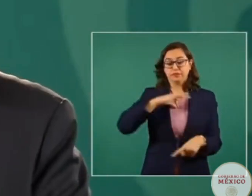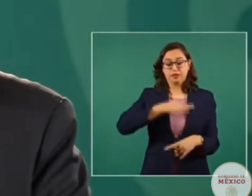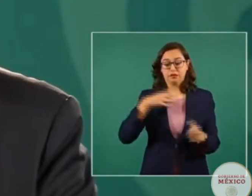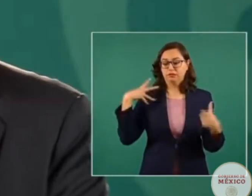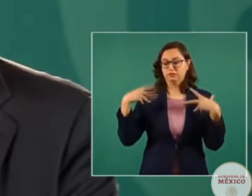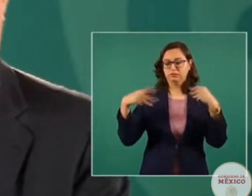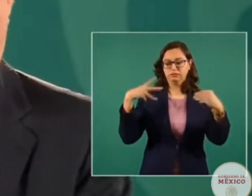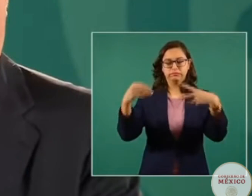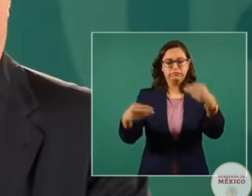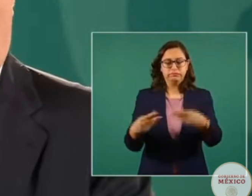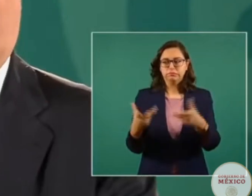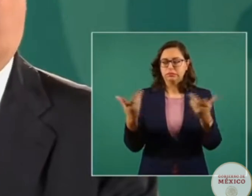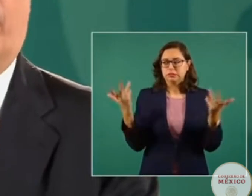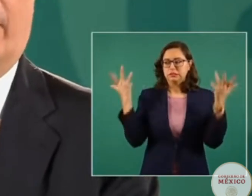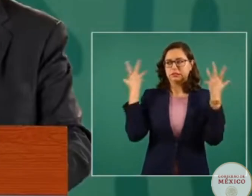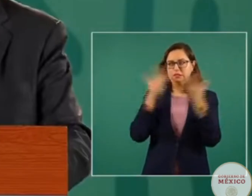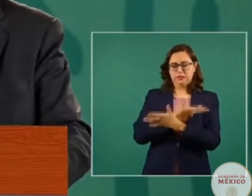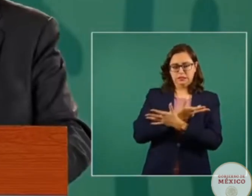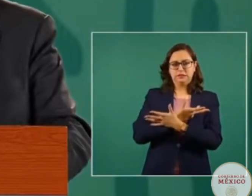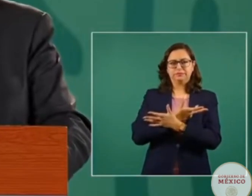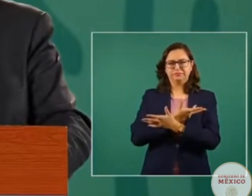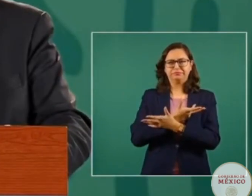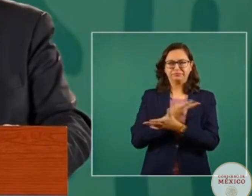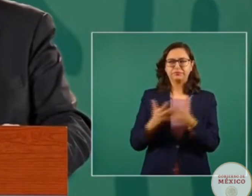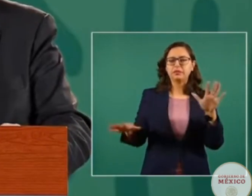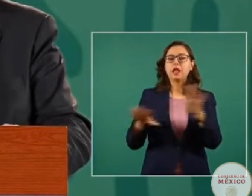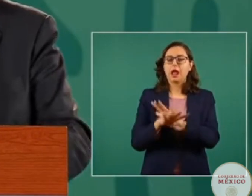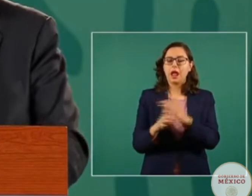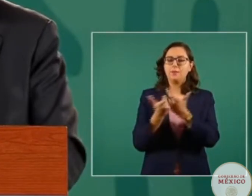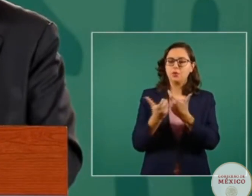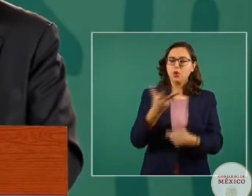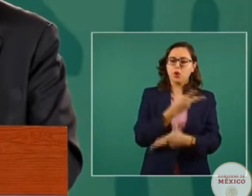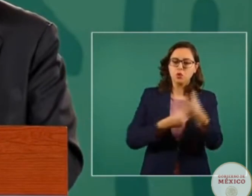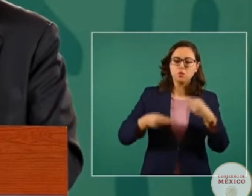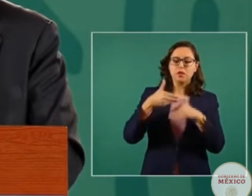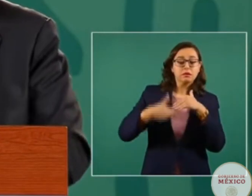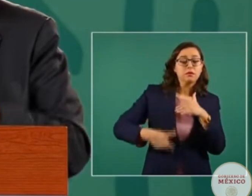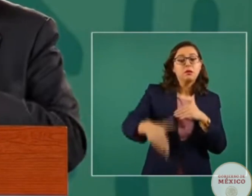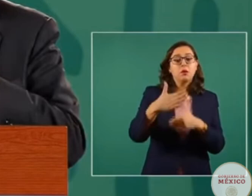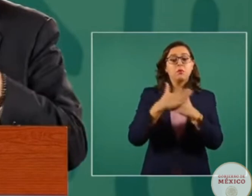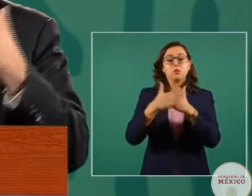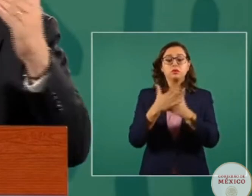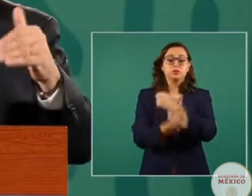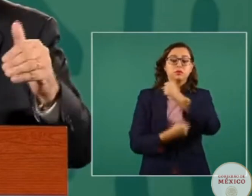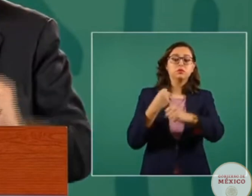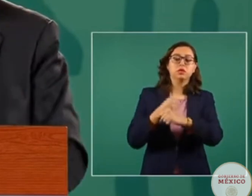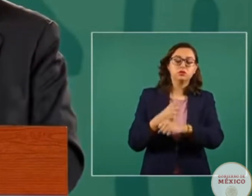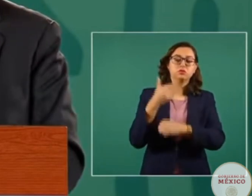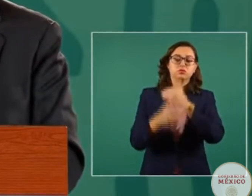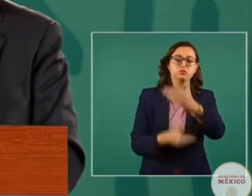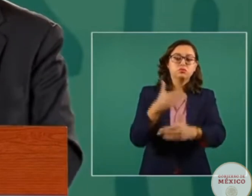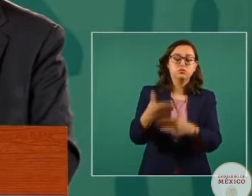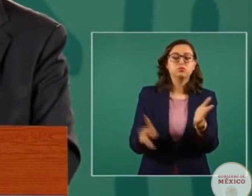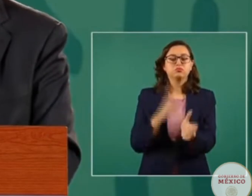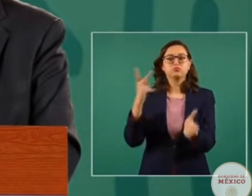años de cómo va a evolucionar la economía y qué papel va a tener Norteamérica en ello, que también el presidente ya lo ha comentado varias veces aquí en